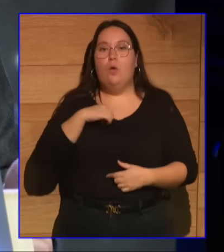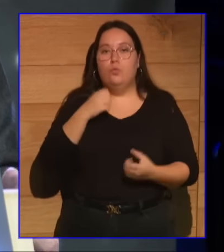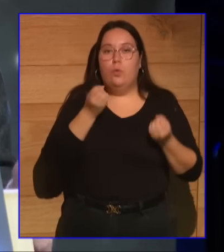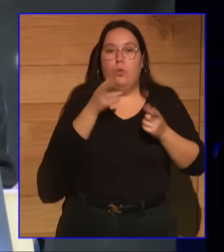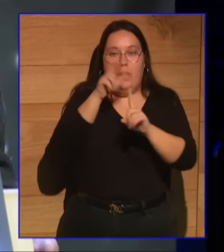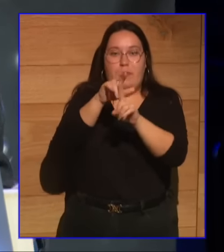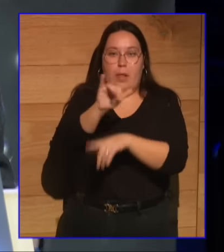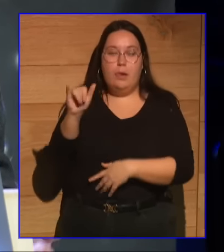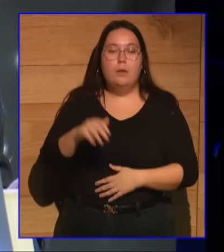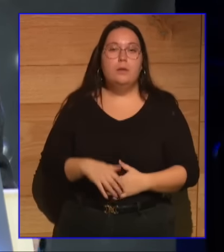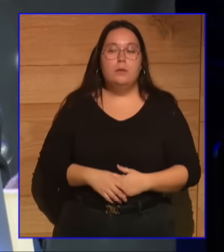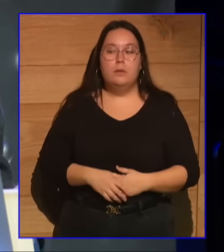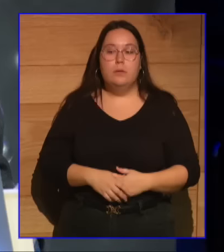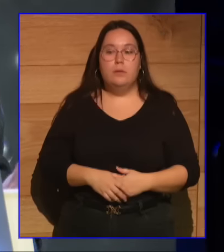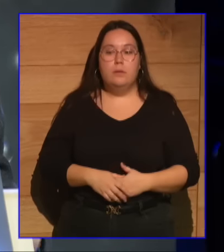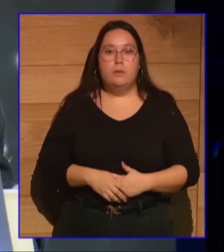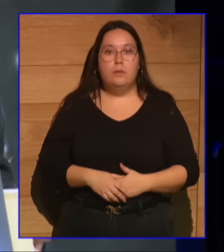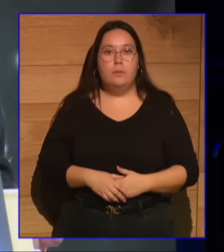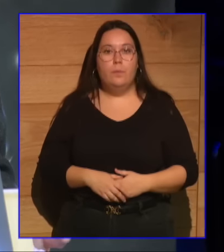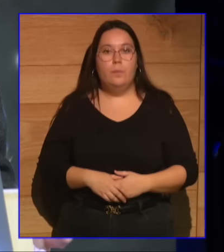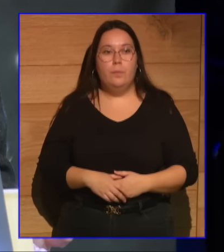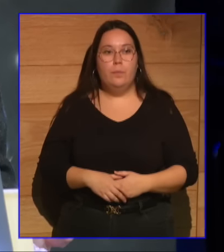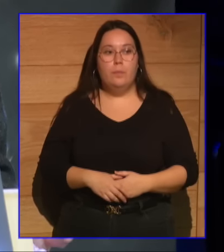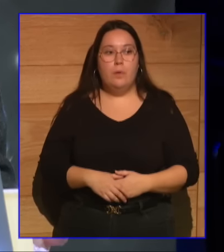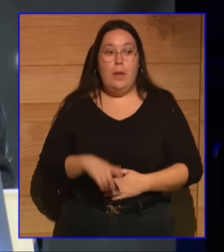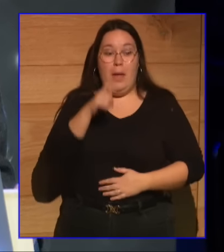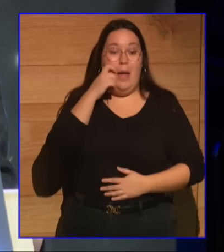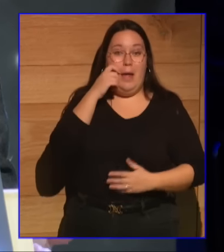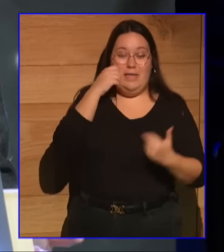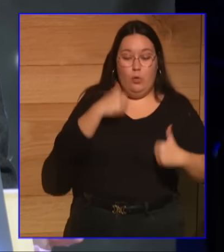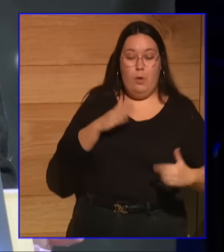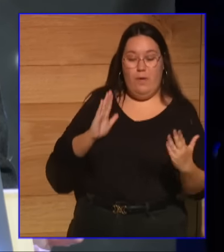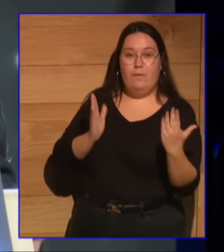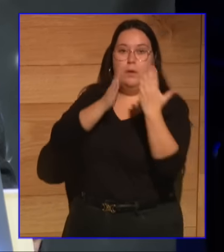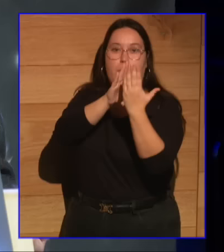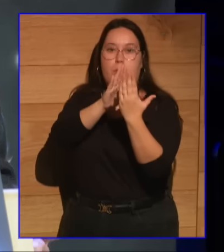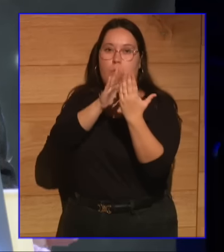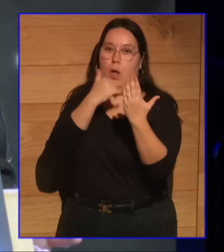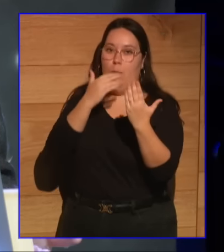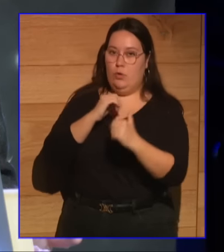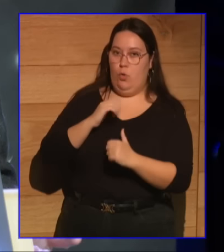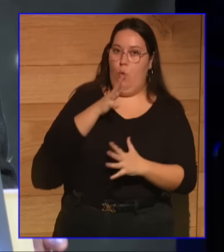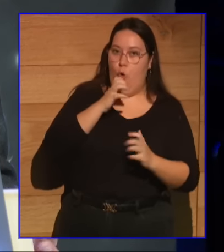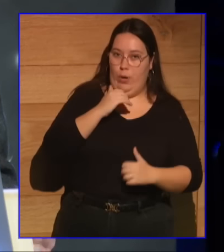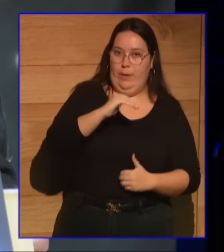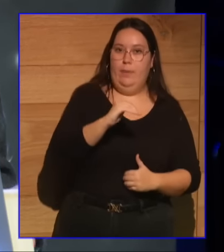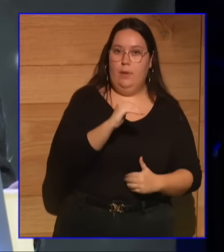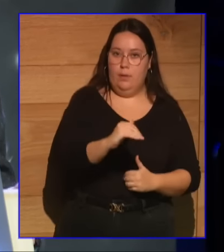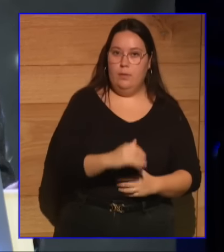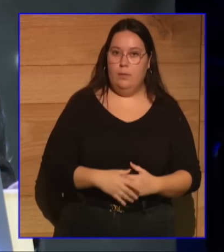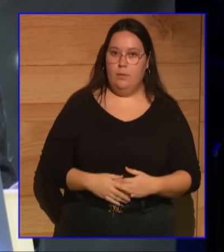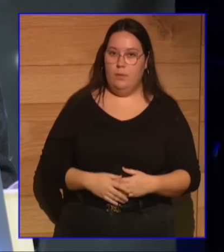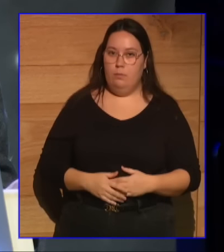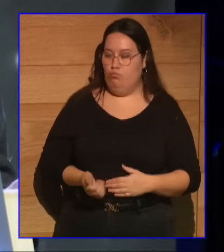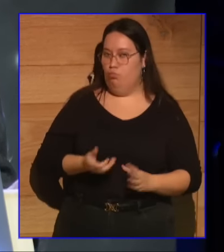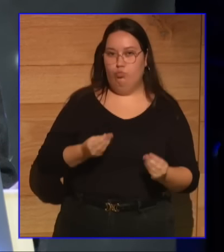autobiográficas, tiene un enfrentamiento al ser humano que es mucho más despiadado en ese sentido, mucho